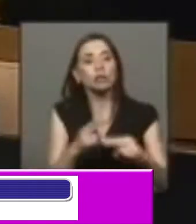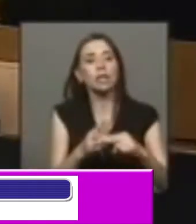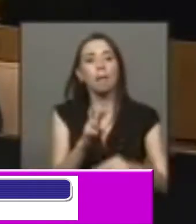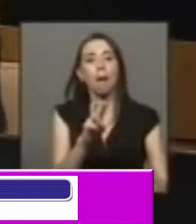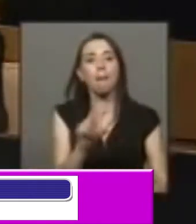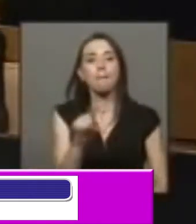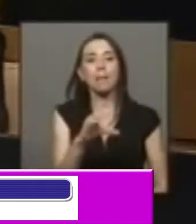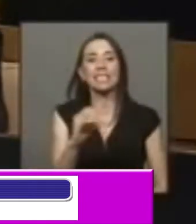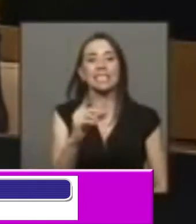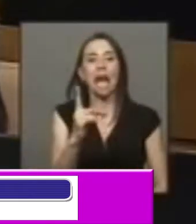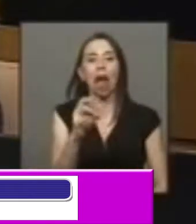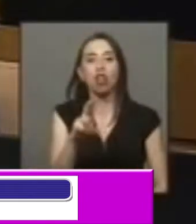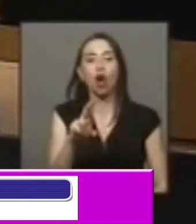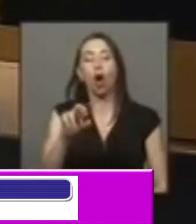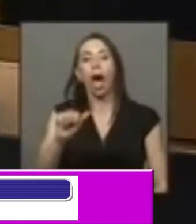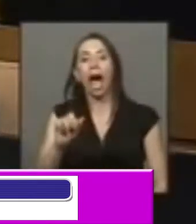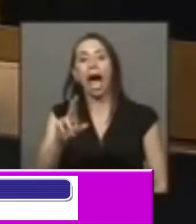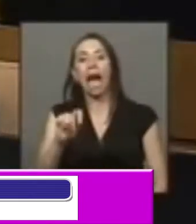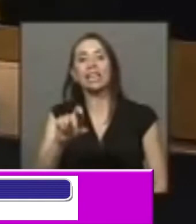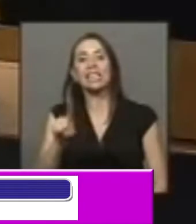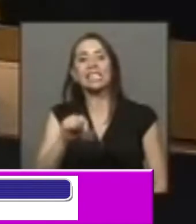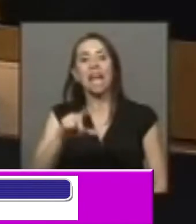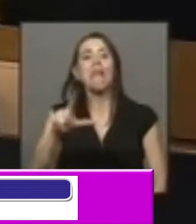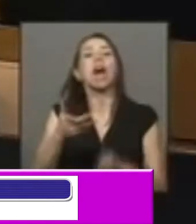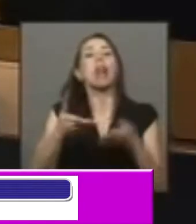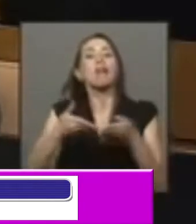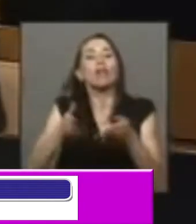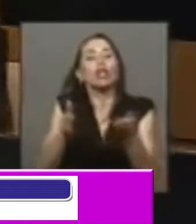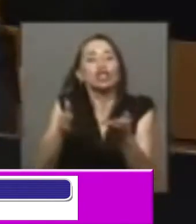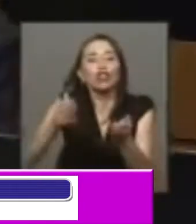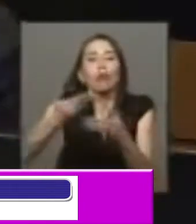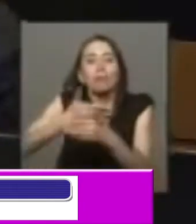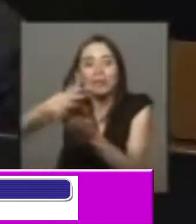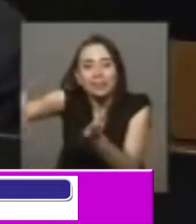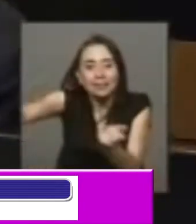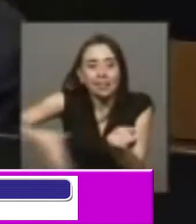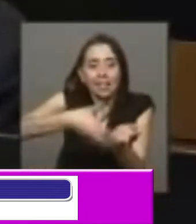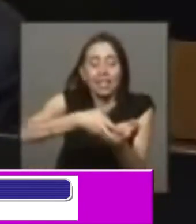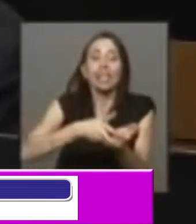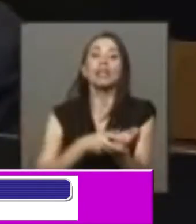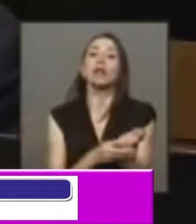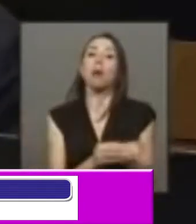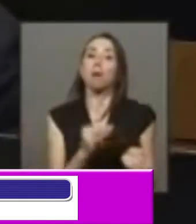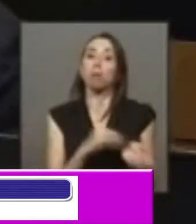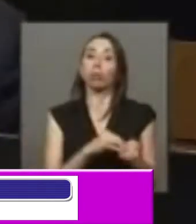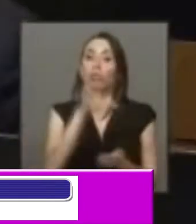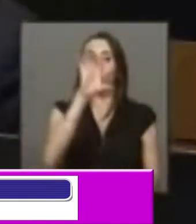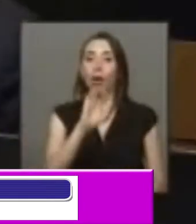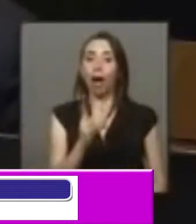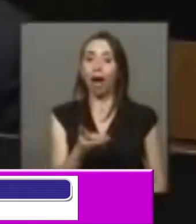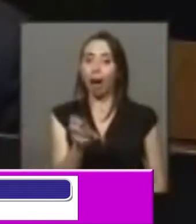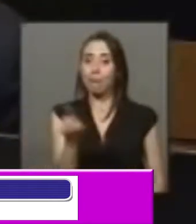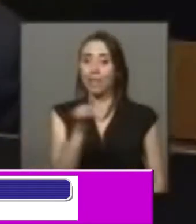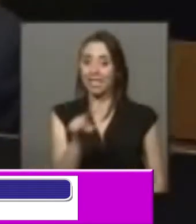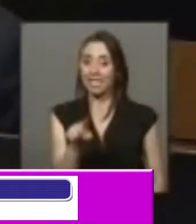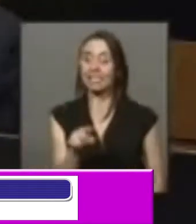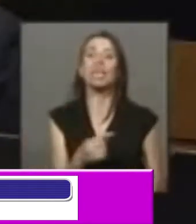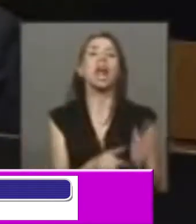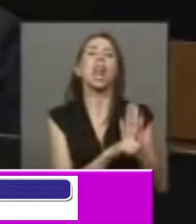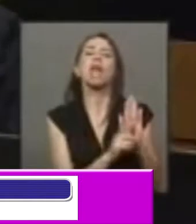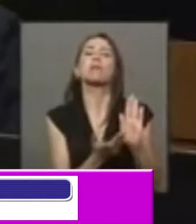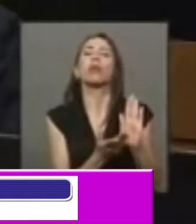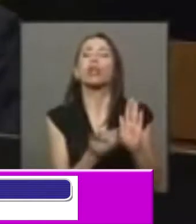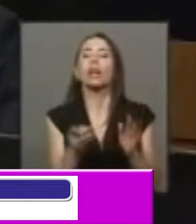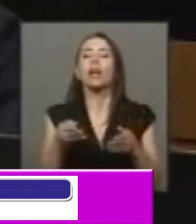porque el tema de posicionamiento satelital se estableció en la ley para aquellos